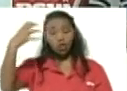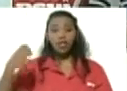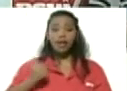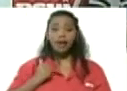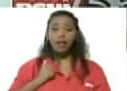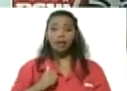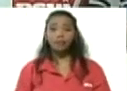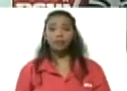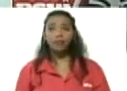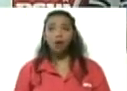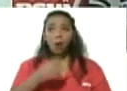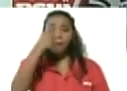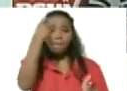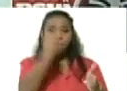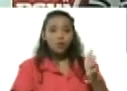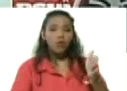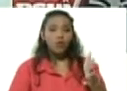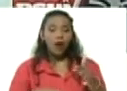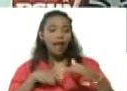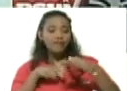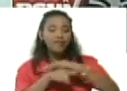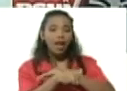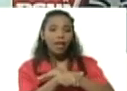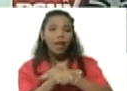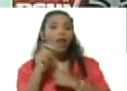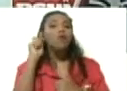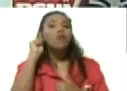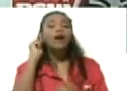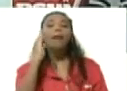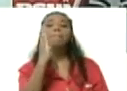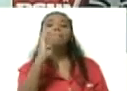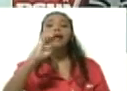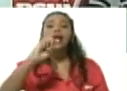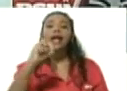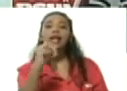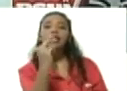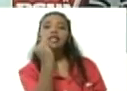le prohibió la entrada a Alejandra Benítez, que iba